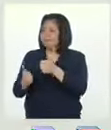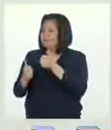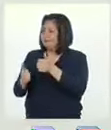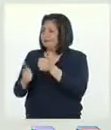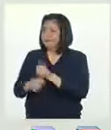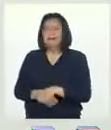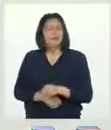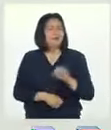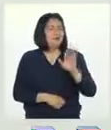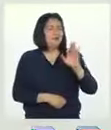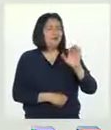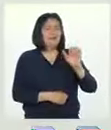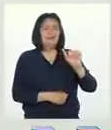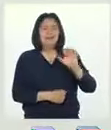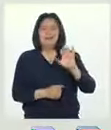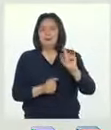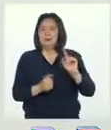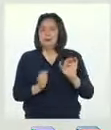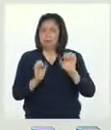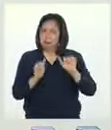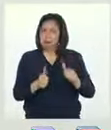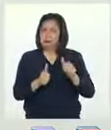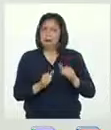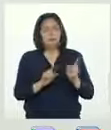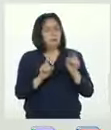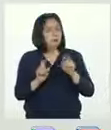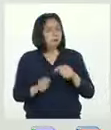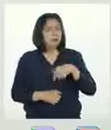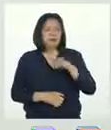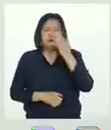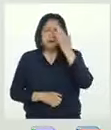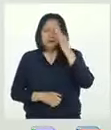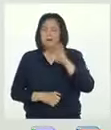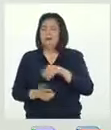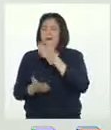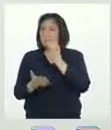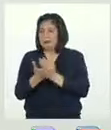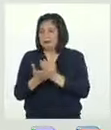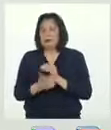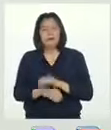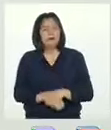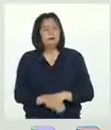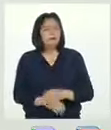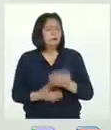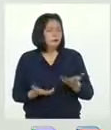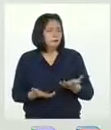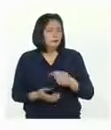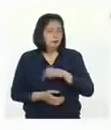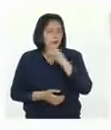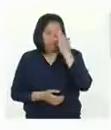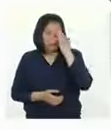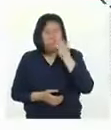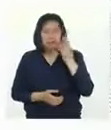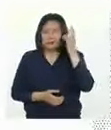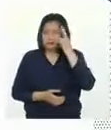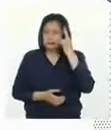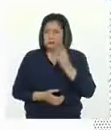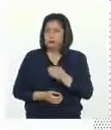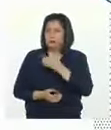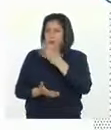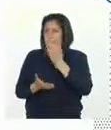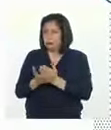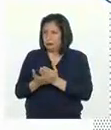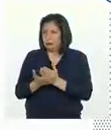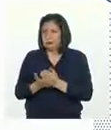bien, Facundo. Es una buena pregunta para identificar el problema. Ahora, ¿conocen cuáles son las causas de este